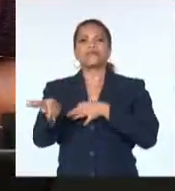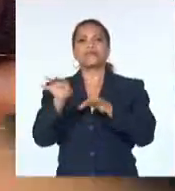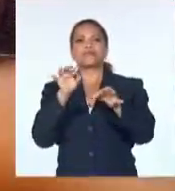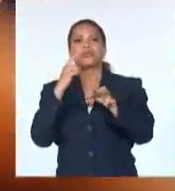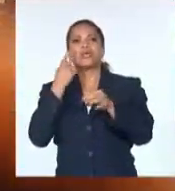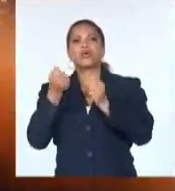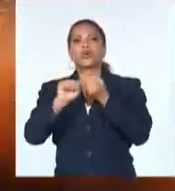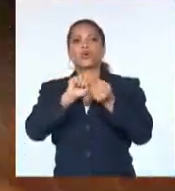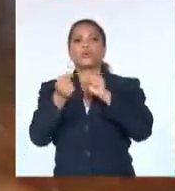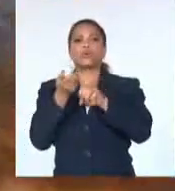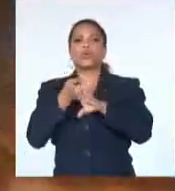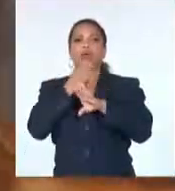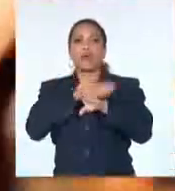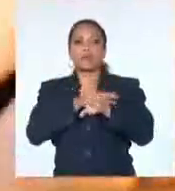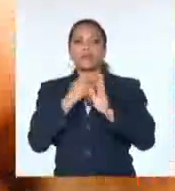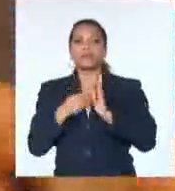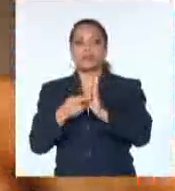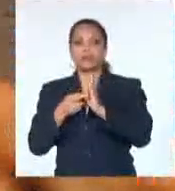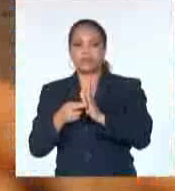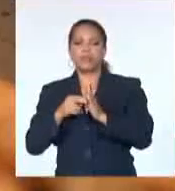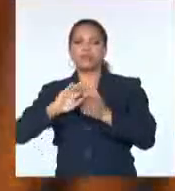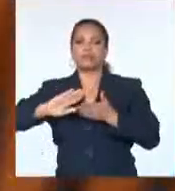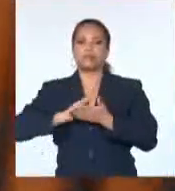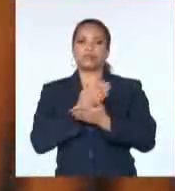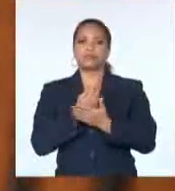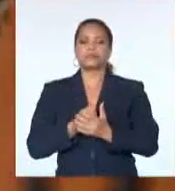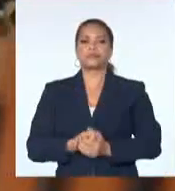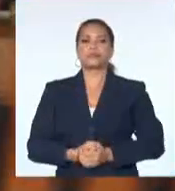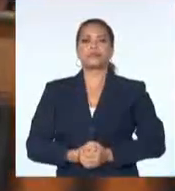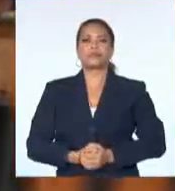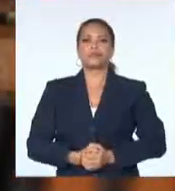controles anteriores. Desde Santiago de Cuba, el